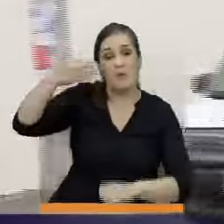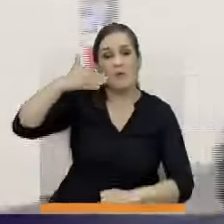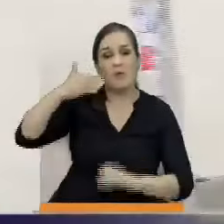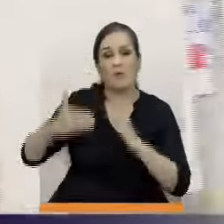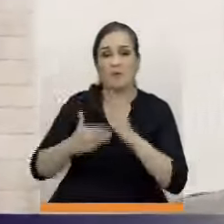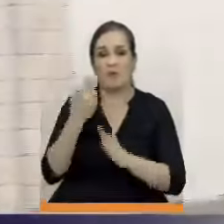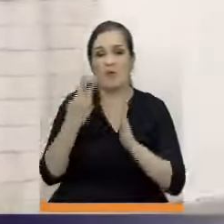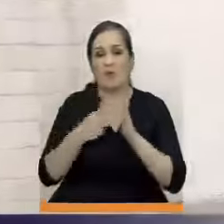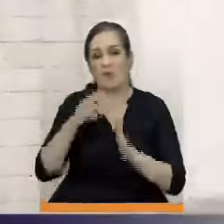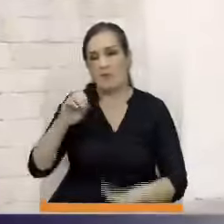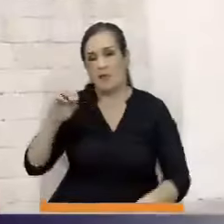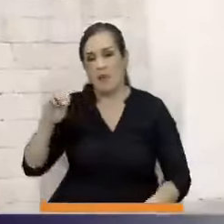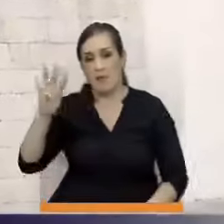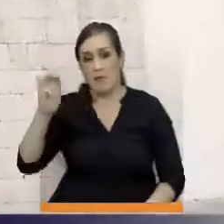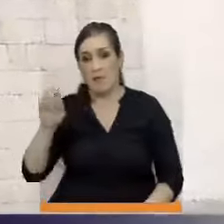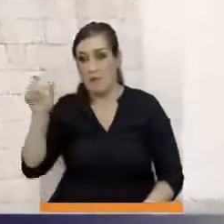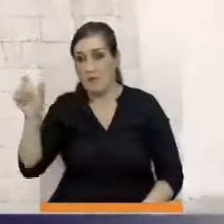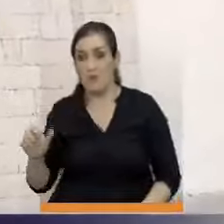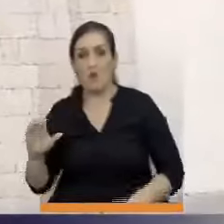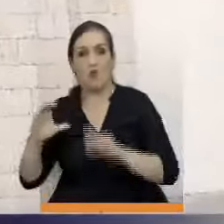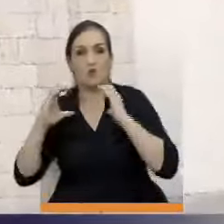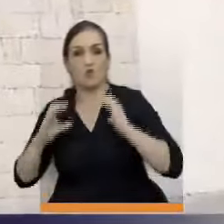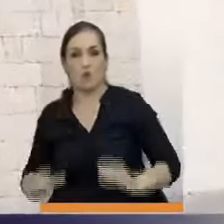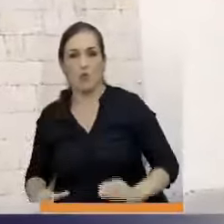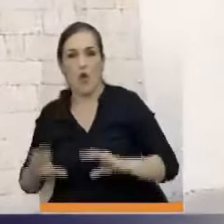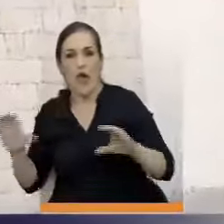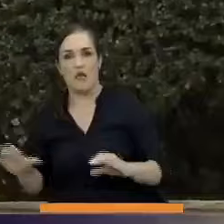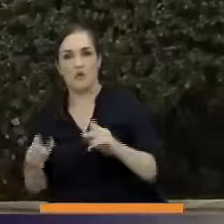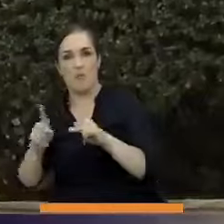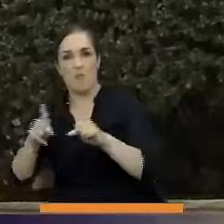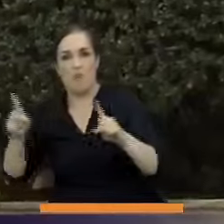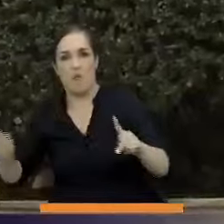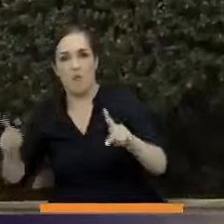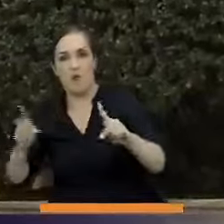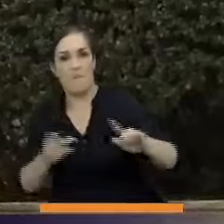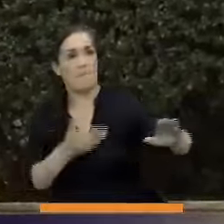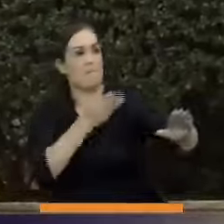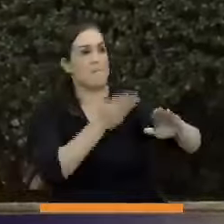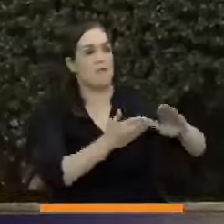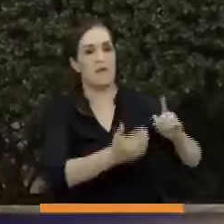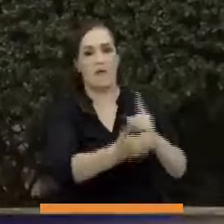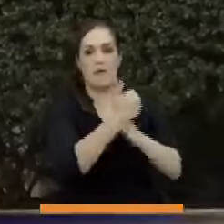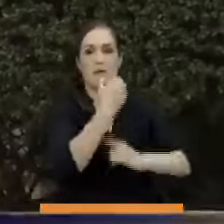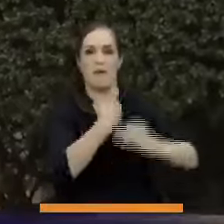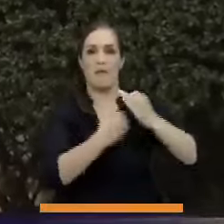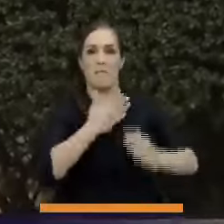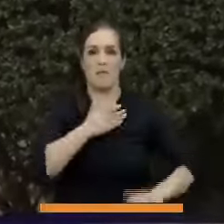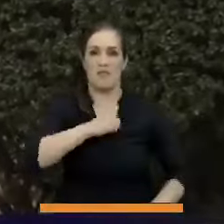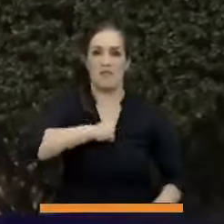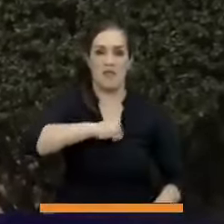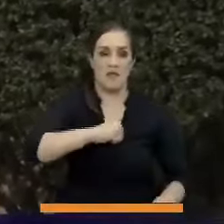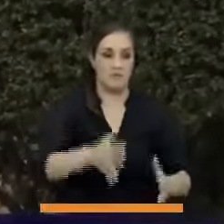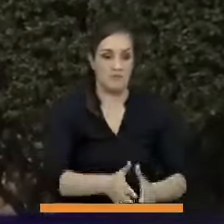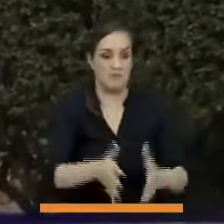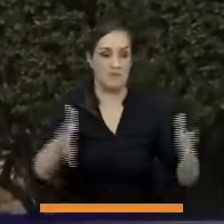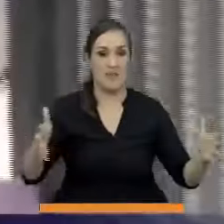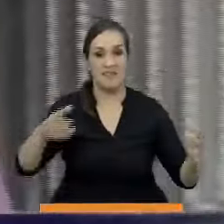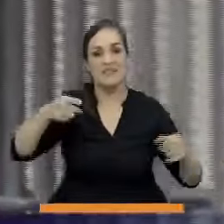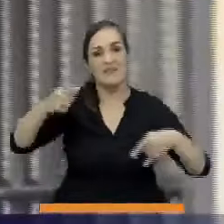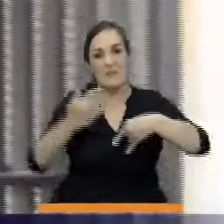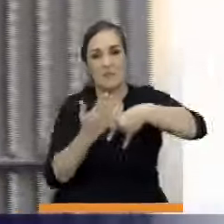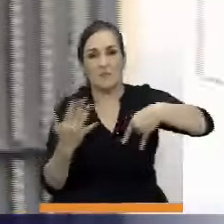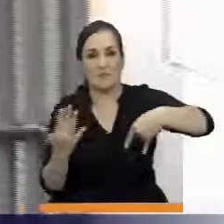2009 cuando un ciudadano interpuso una acción popular en busca de proteger los derechos culturales y ampliar las instalaciones del Museo